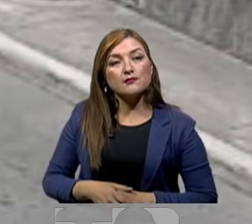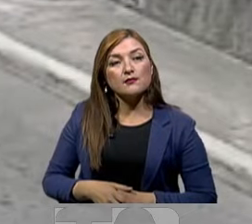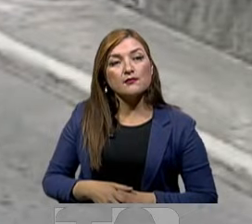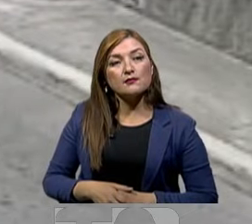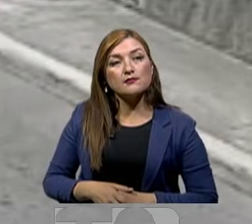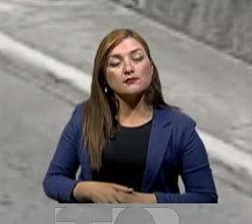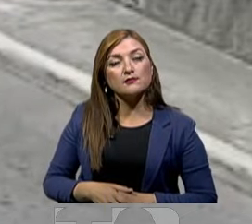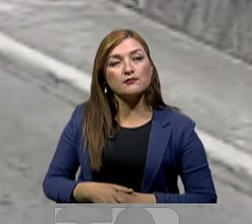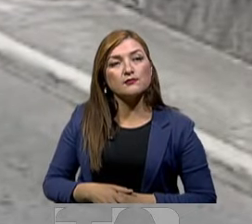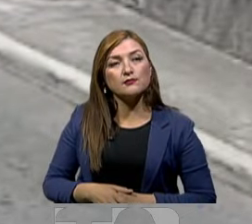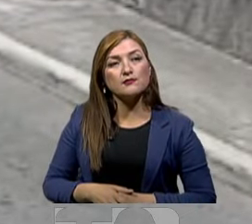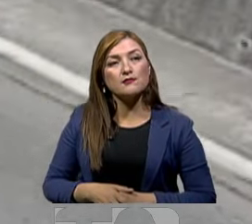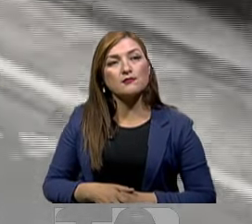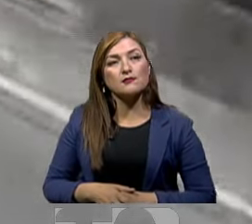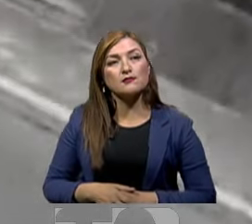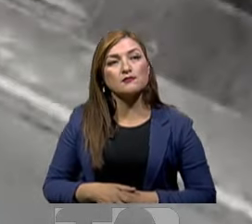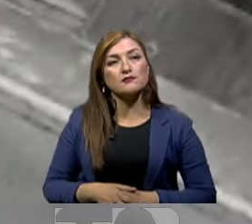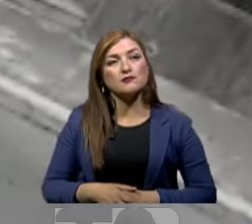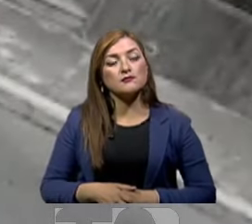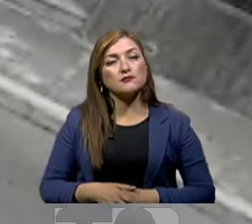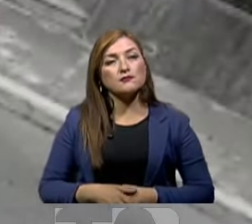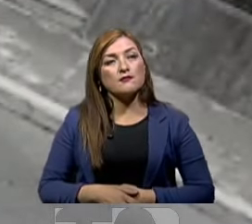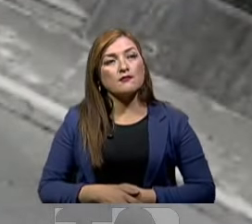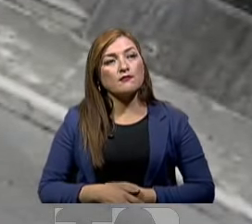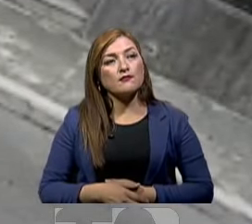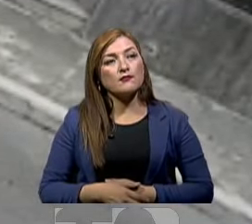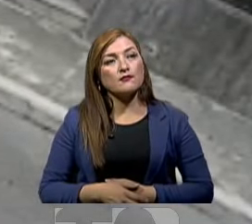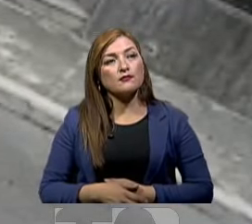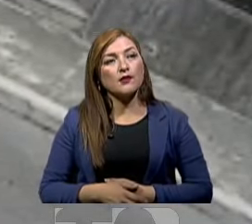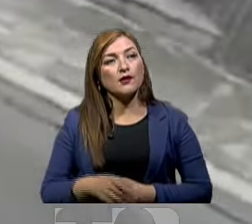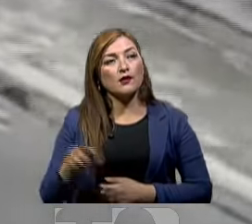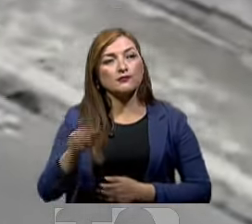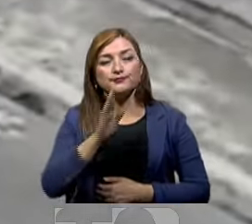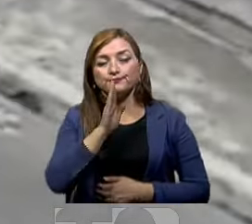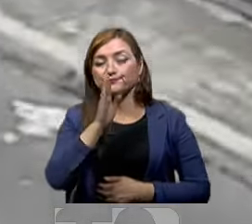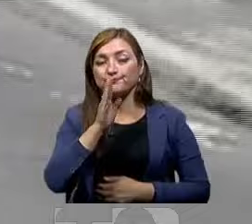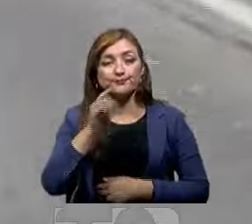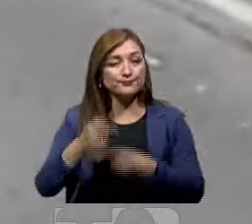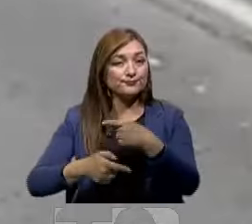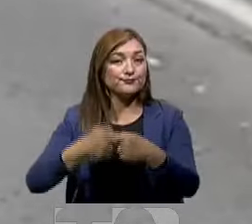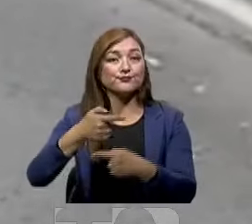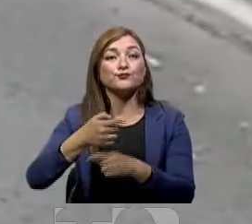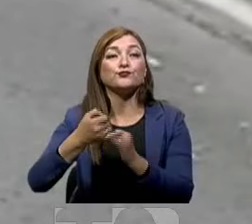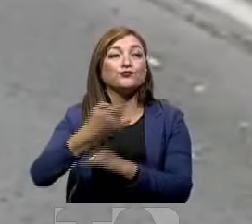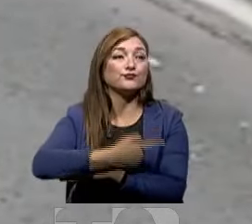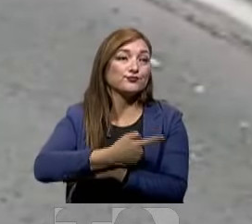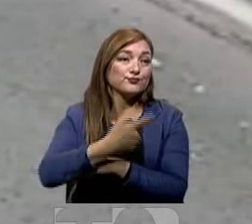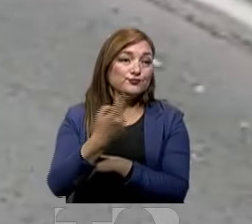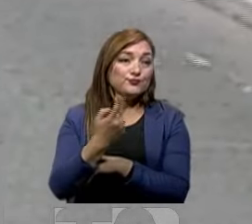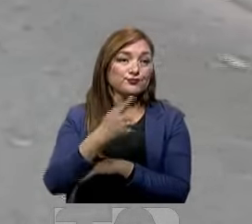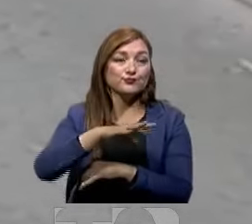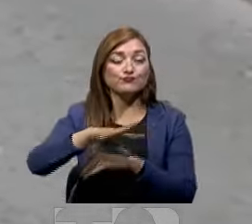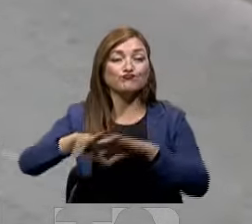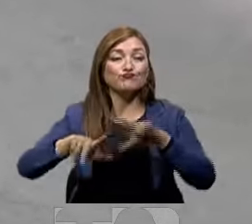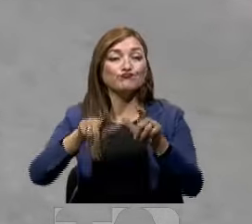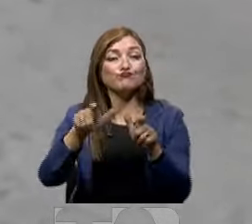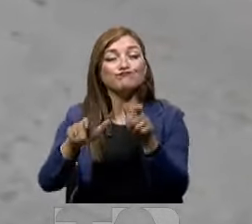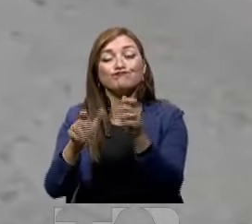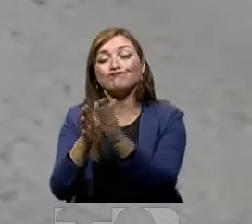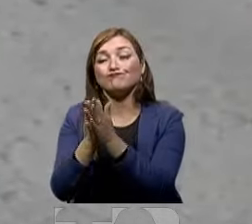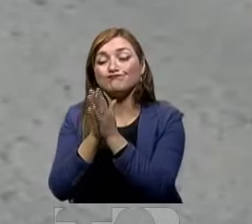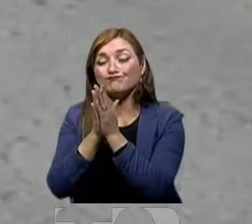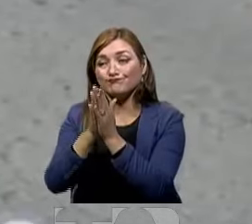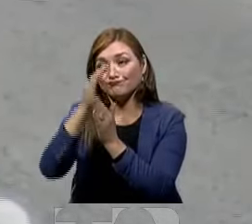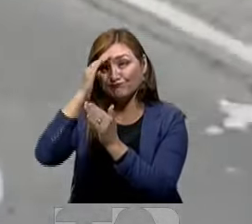también que se registró en estos últimos días. Y esa ha sido la constante en estos últimos días. Por eso el pedido de los vecinos a la